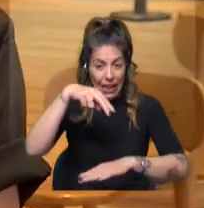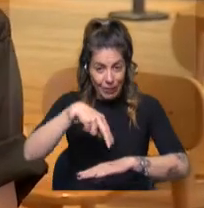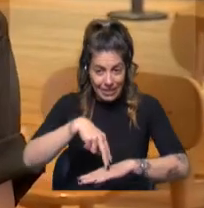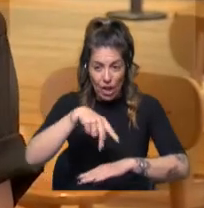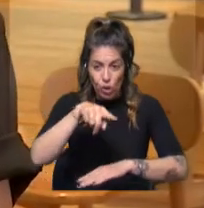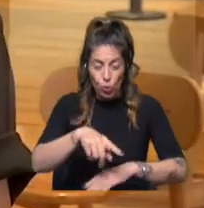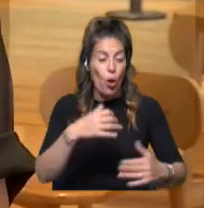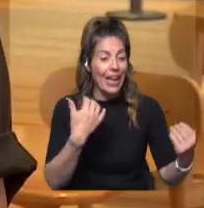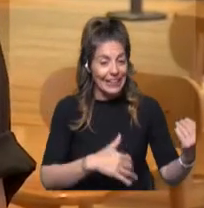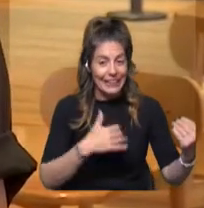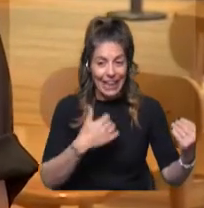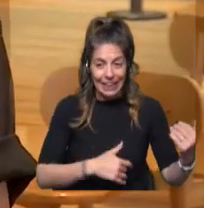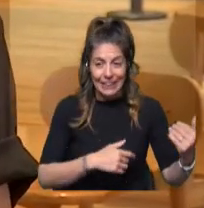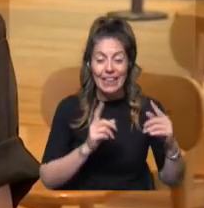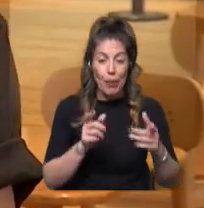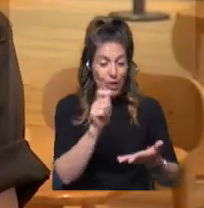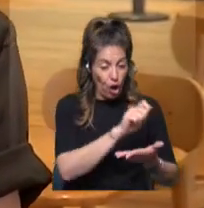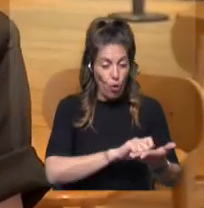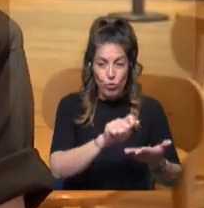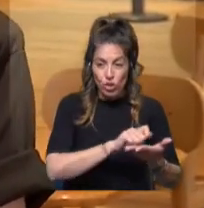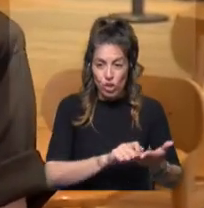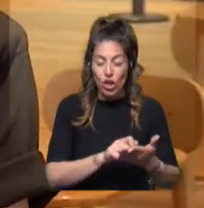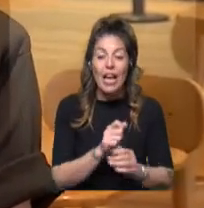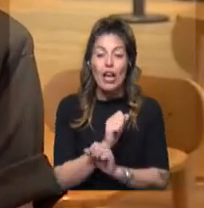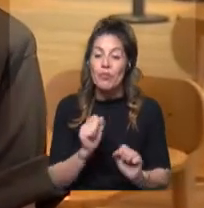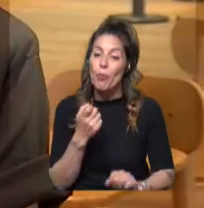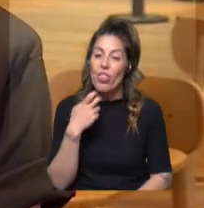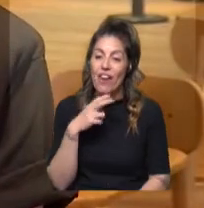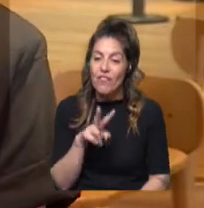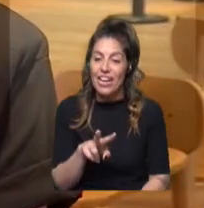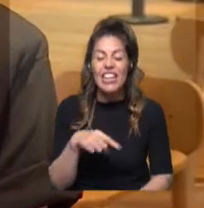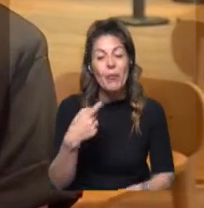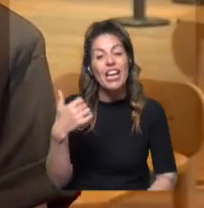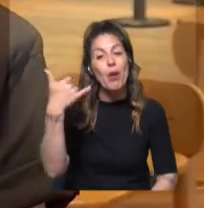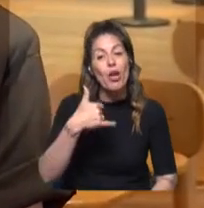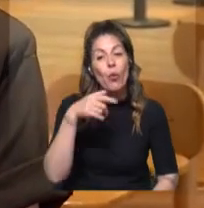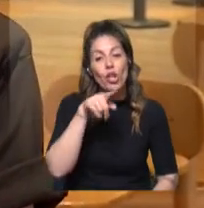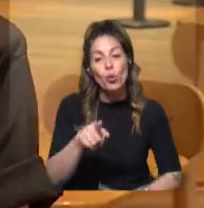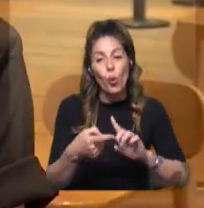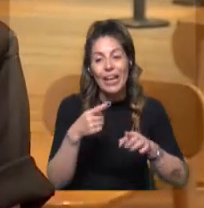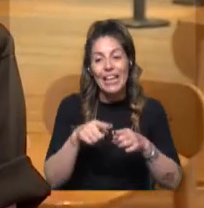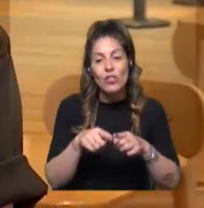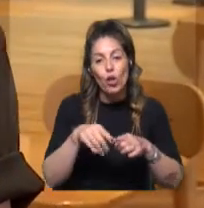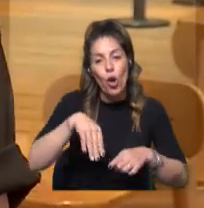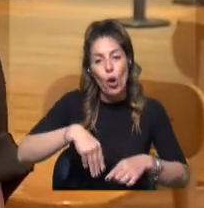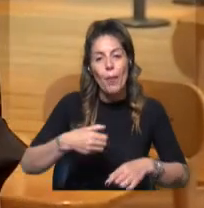también es guitarrista, compositora. Y bueno, ¿qué vamos a ver? Y después que me cuentes un poco cuál es tu relación con Macondo.